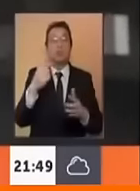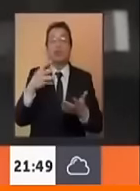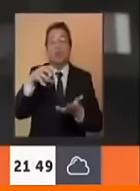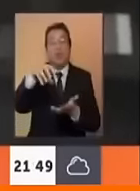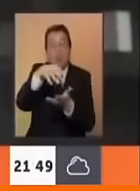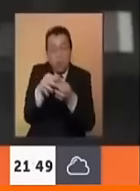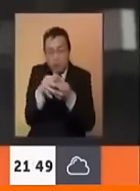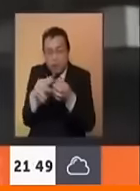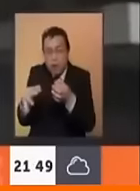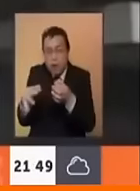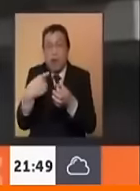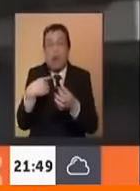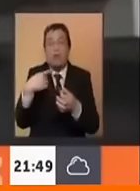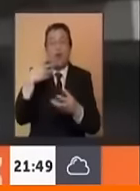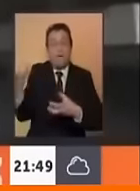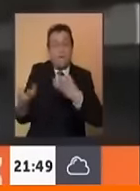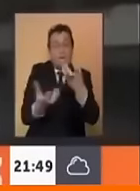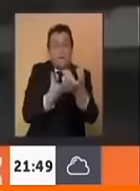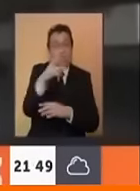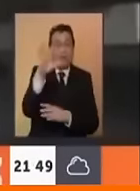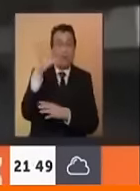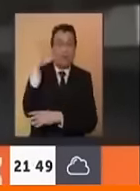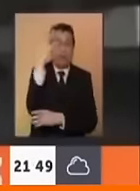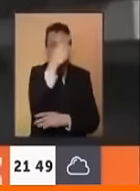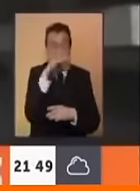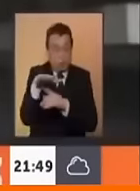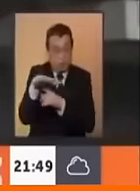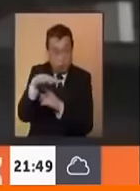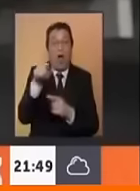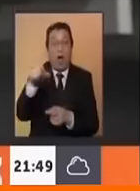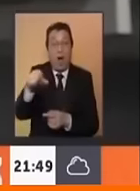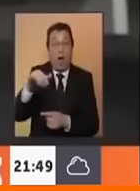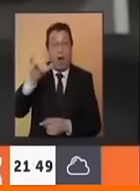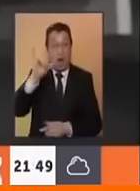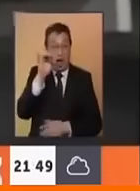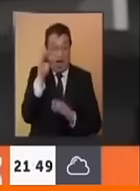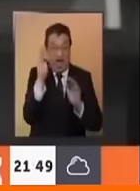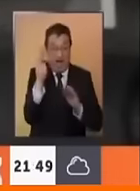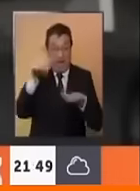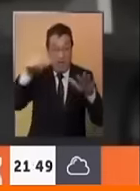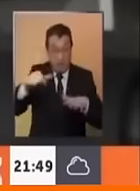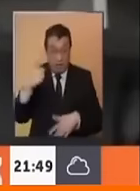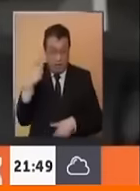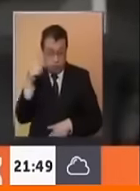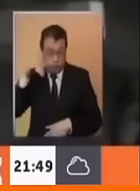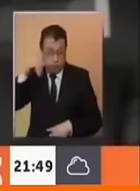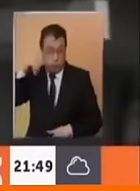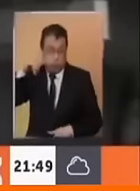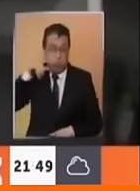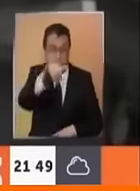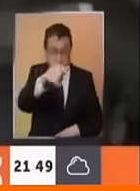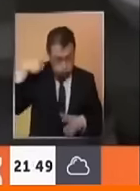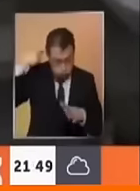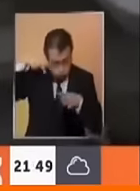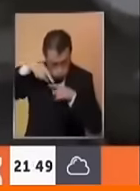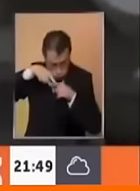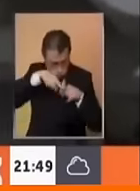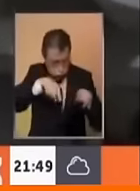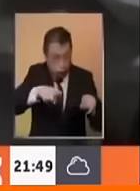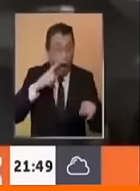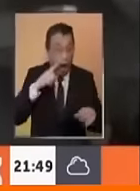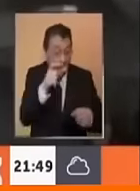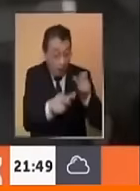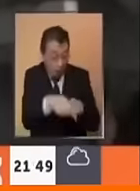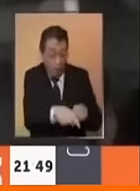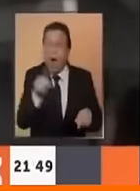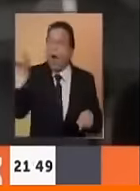pueblo que queda atrapado por el fuego de un incendio devastador. Bueno, el F-16 con su velocidad y su capacidad de filmar puede advertir que hay personas que tenemos